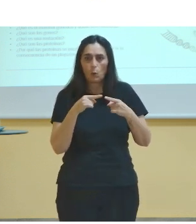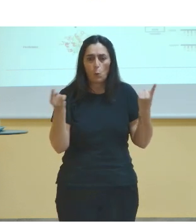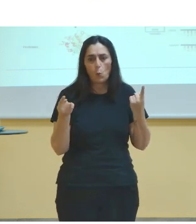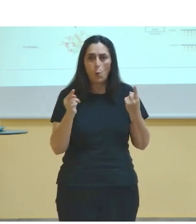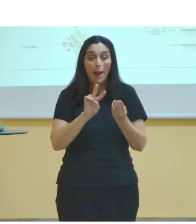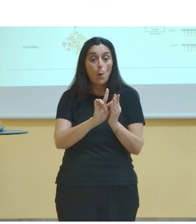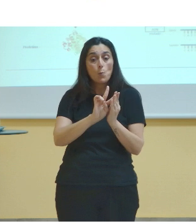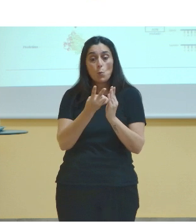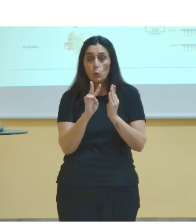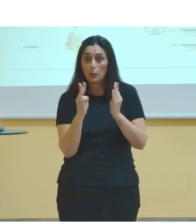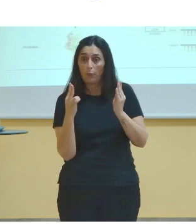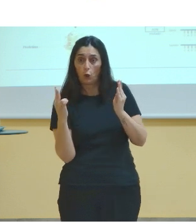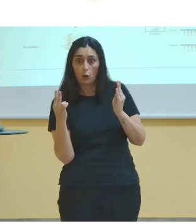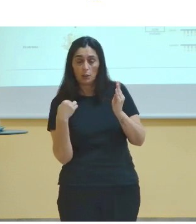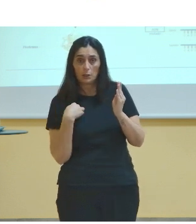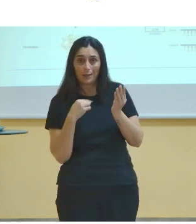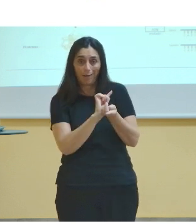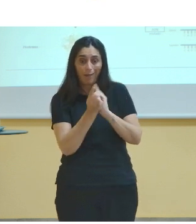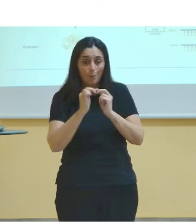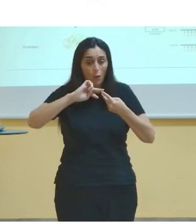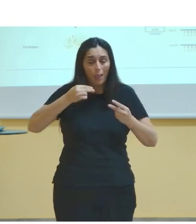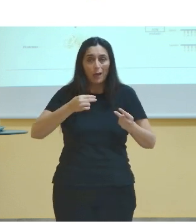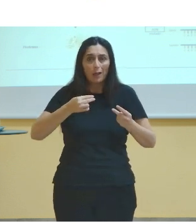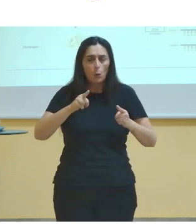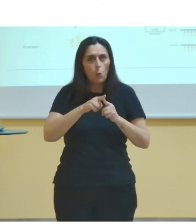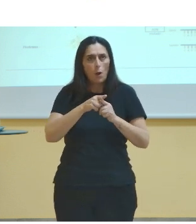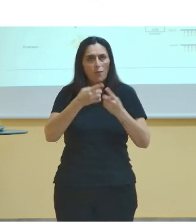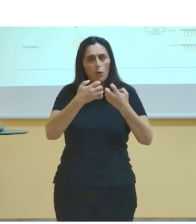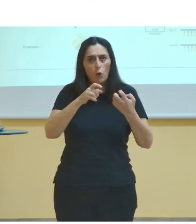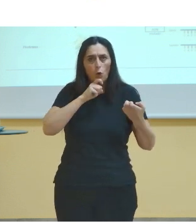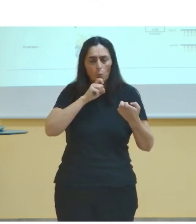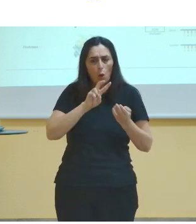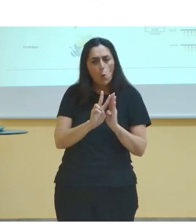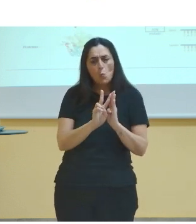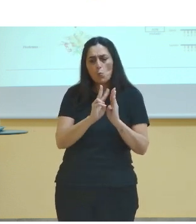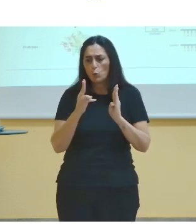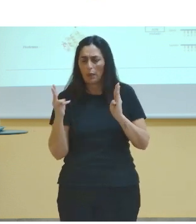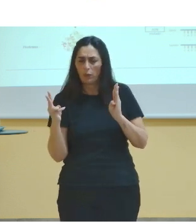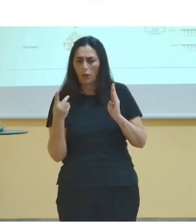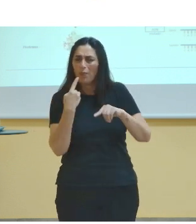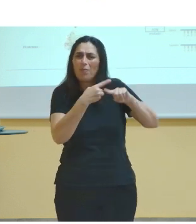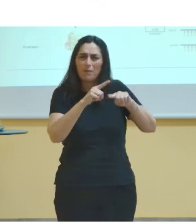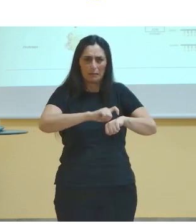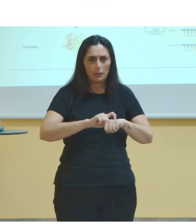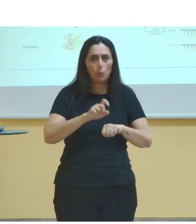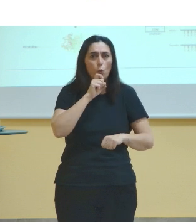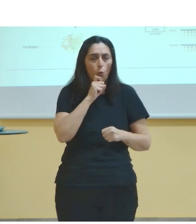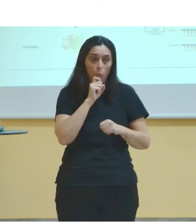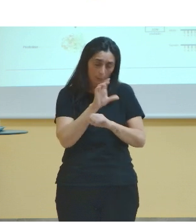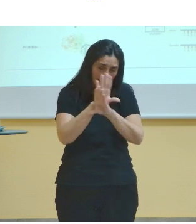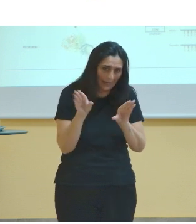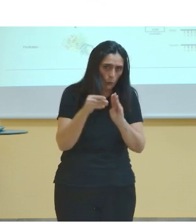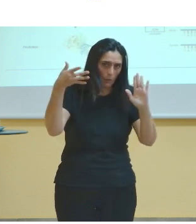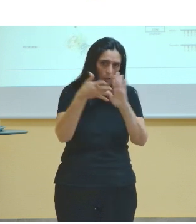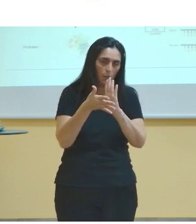las mutaciones, cómo se expresan los genes, o sea, qué es una mutación, los diferentes tipos de mutaciones de una manera muy simplificada. En